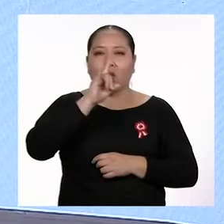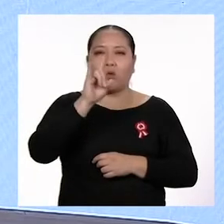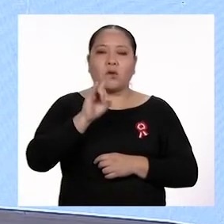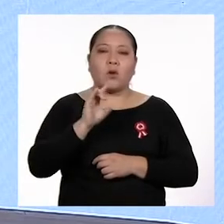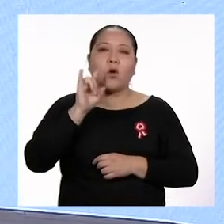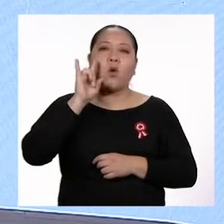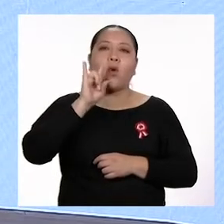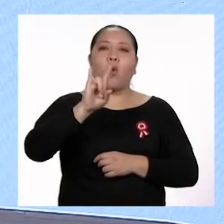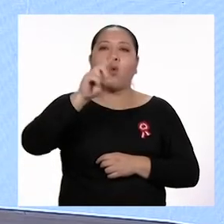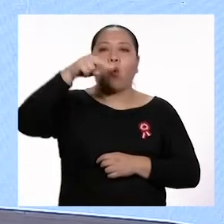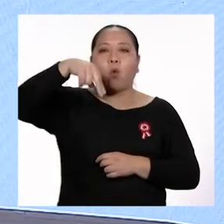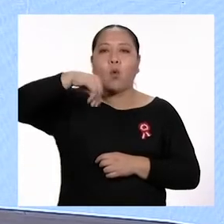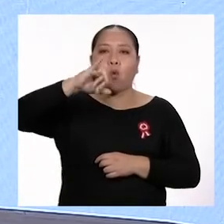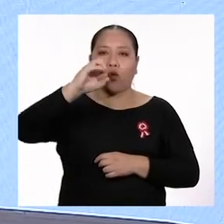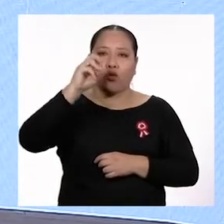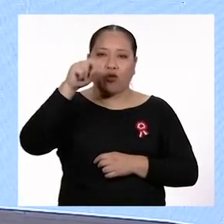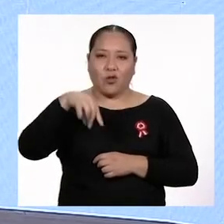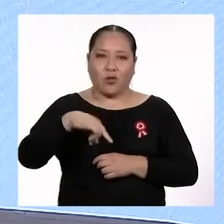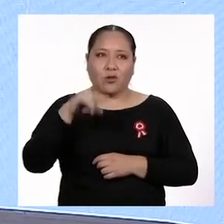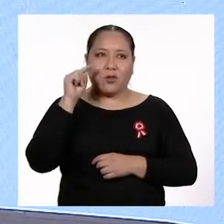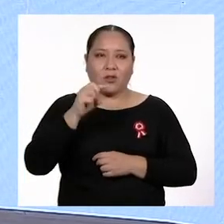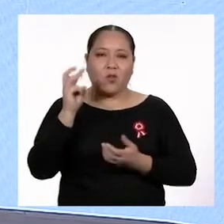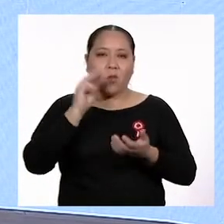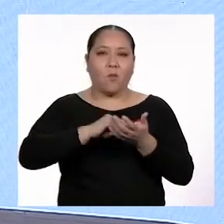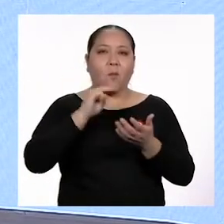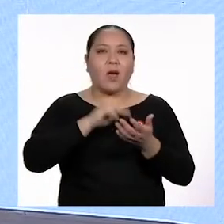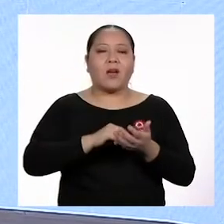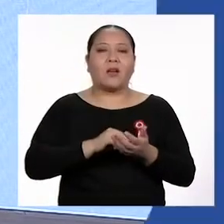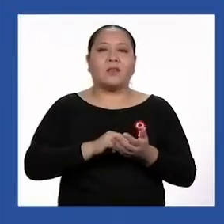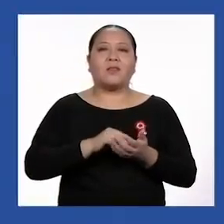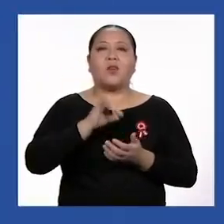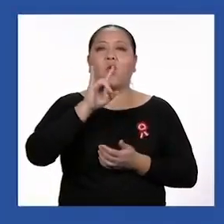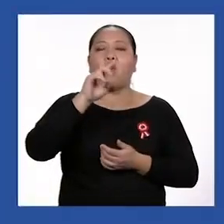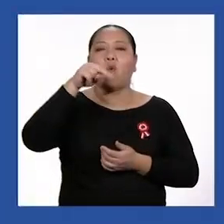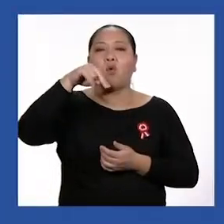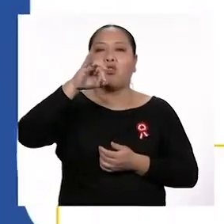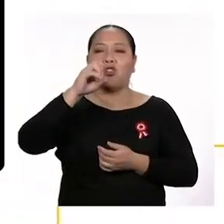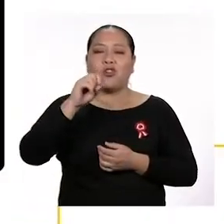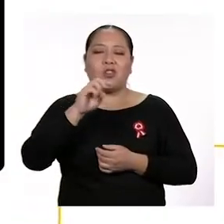todas las peruanas y peruanos. Más unión y menos reunión.